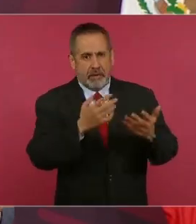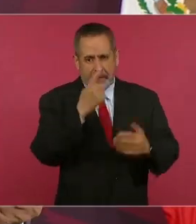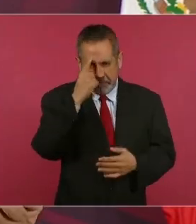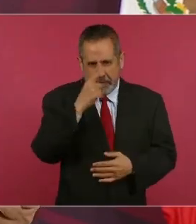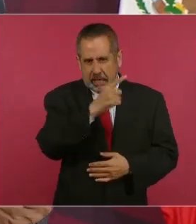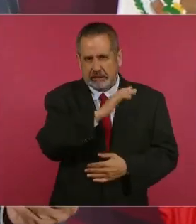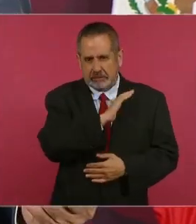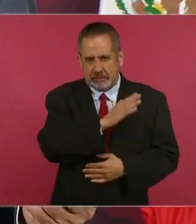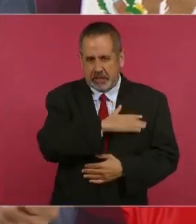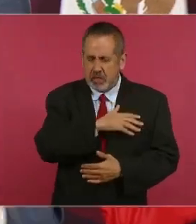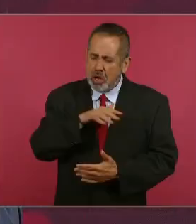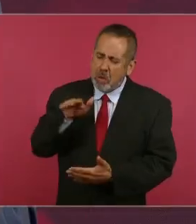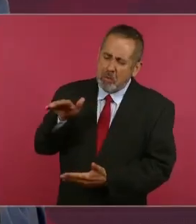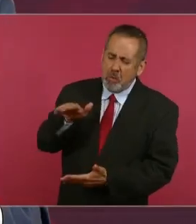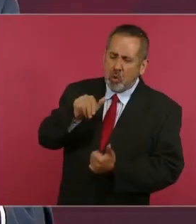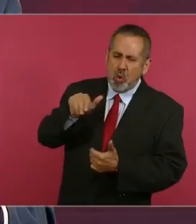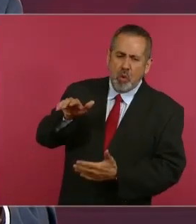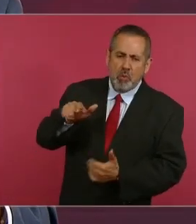y